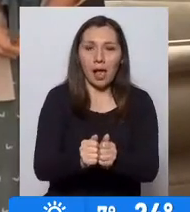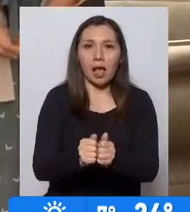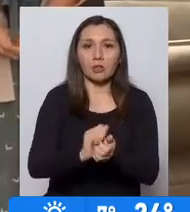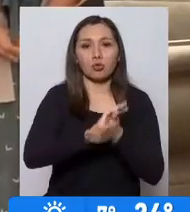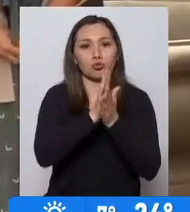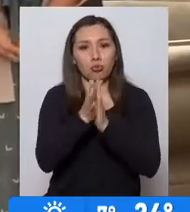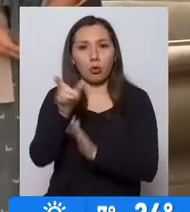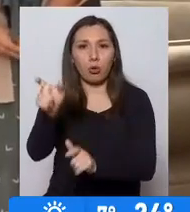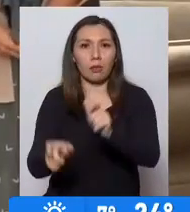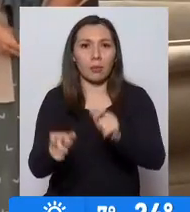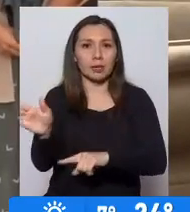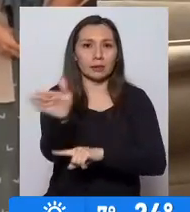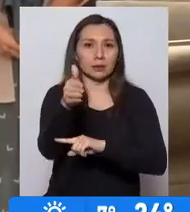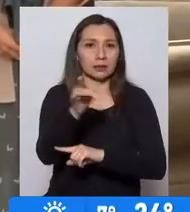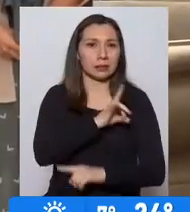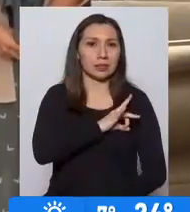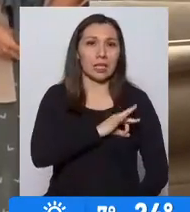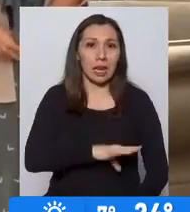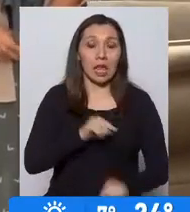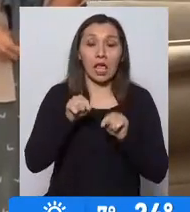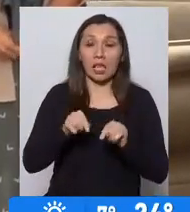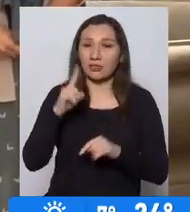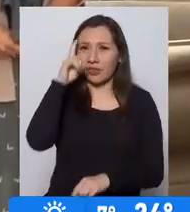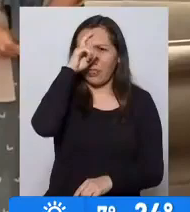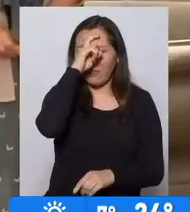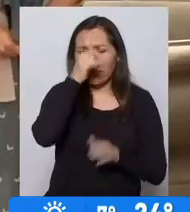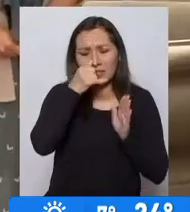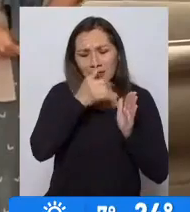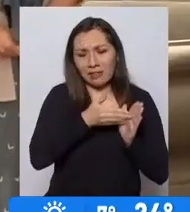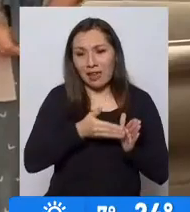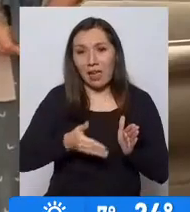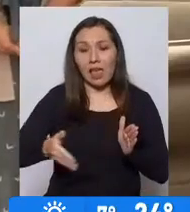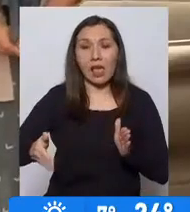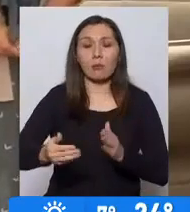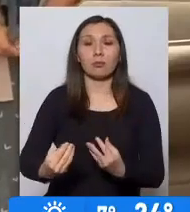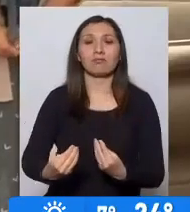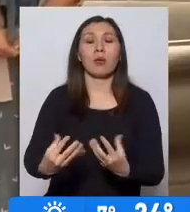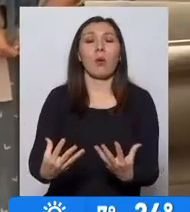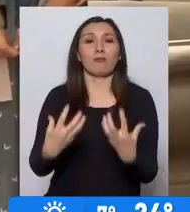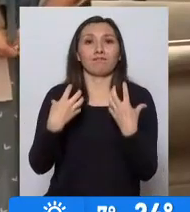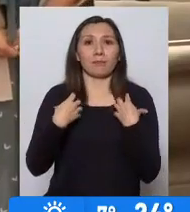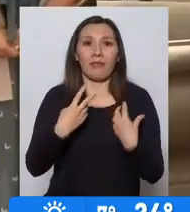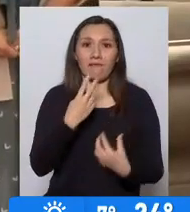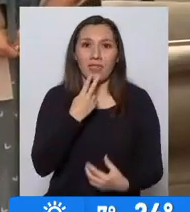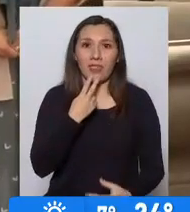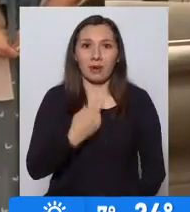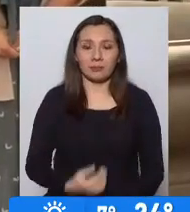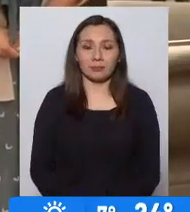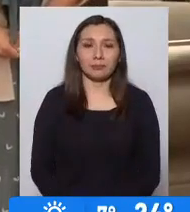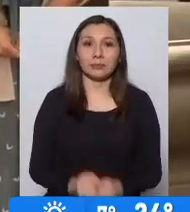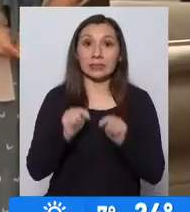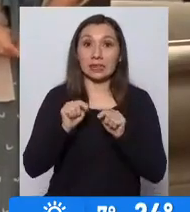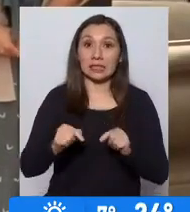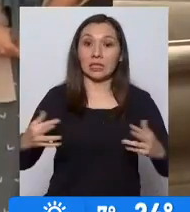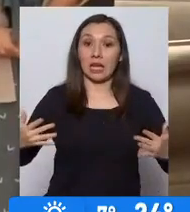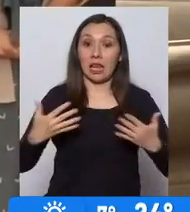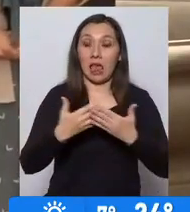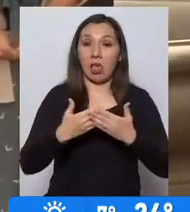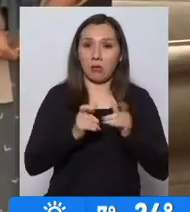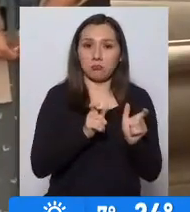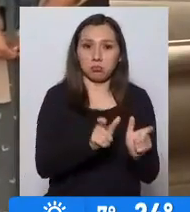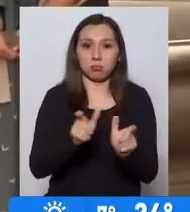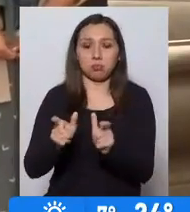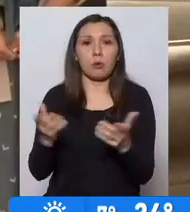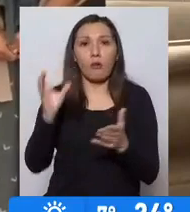a todos nuestros compatriotas en estos difíciles tiempos que estamos viviendo. Esta red de protección